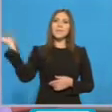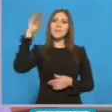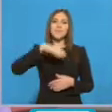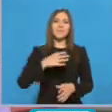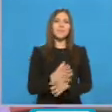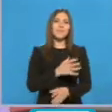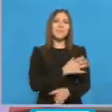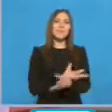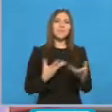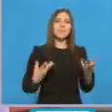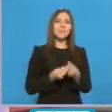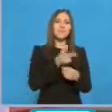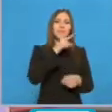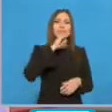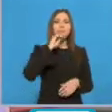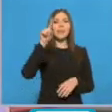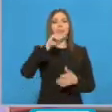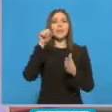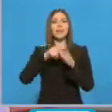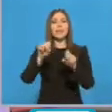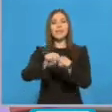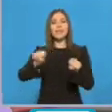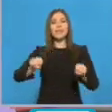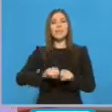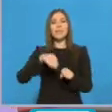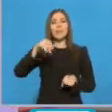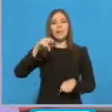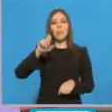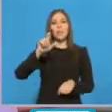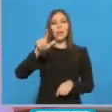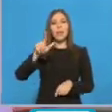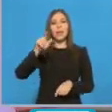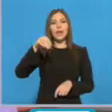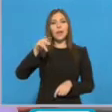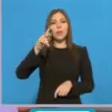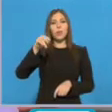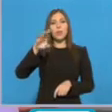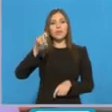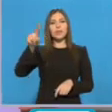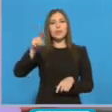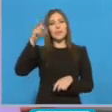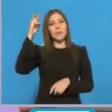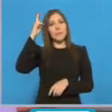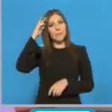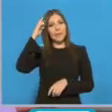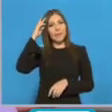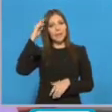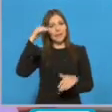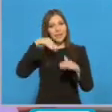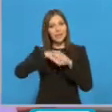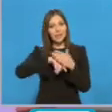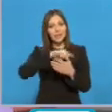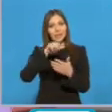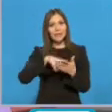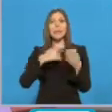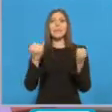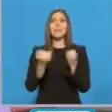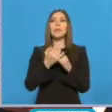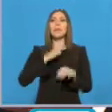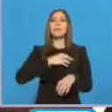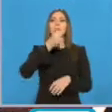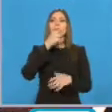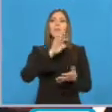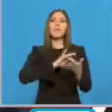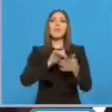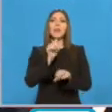del mediodía en la sala Manuel M. Ponce del Palacio de Bellas Artes. Mira nada Y más. para público en general vamos a tener también una maravillosa lectura